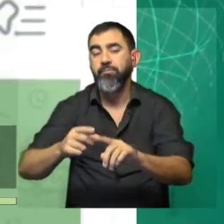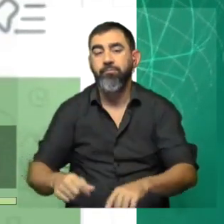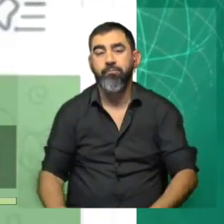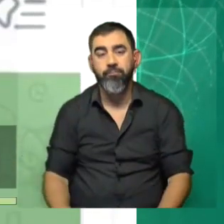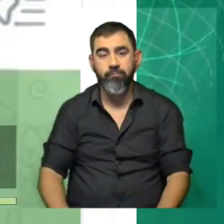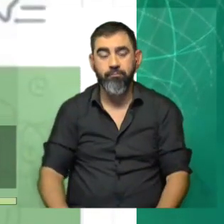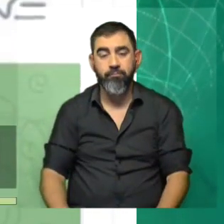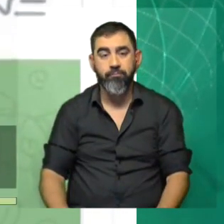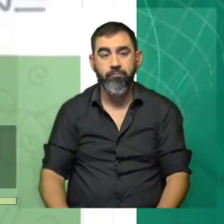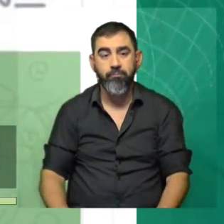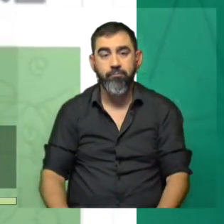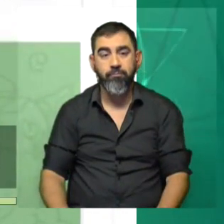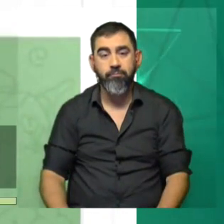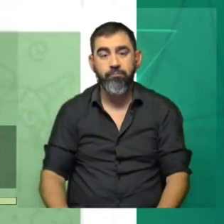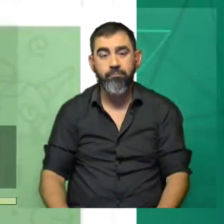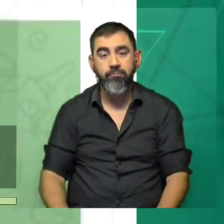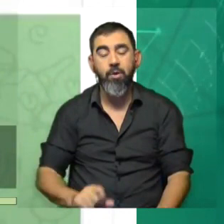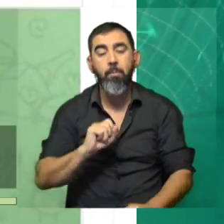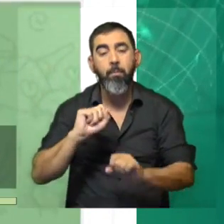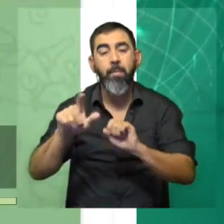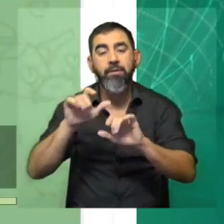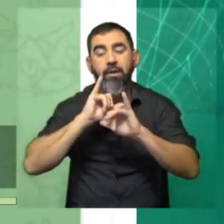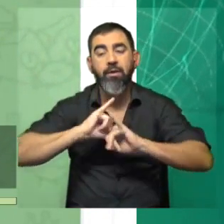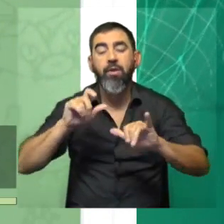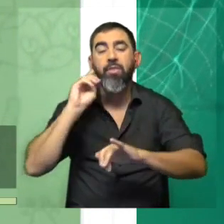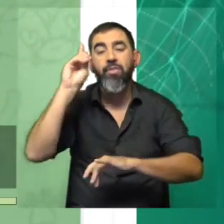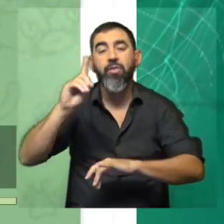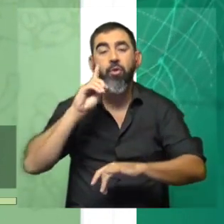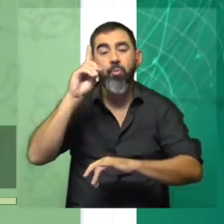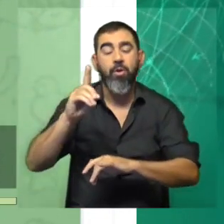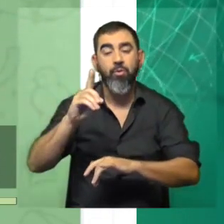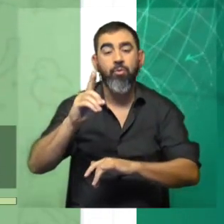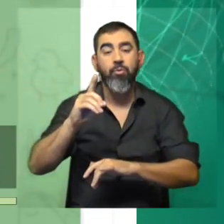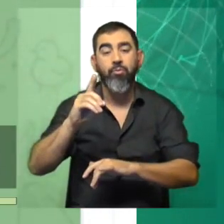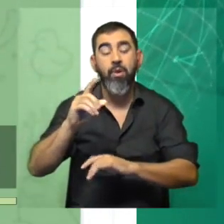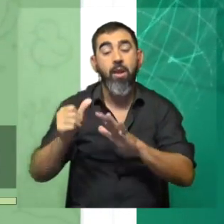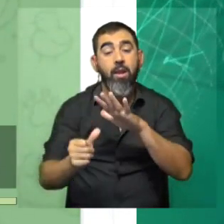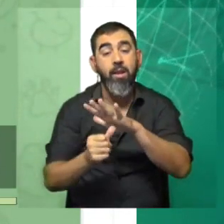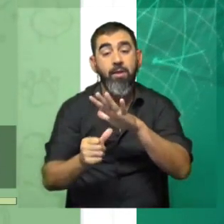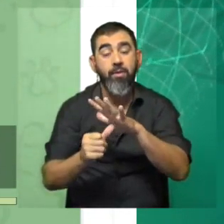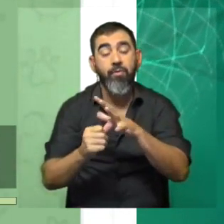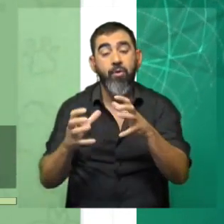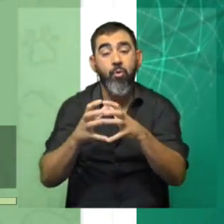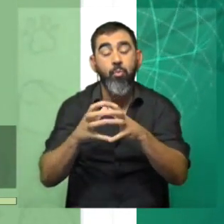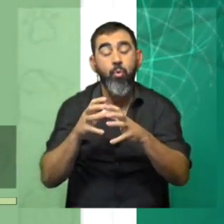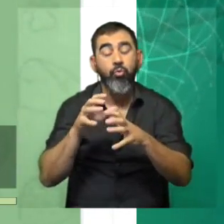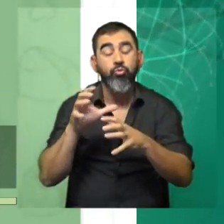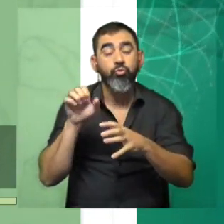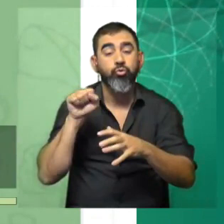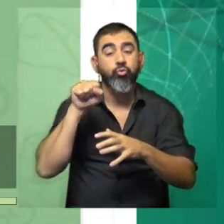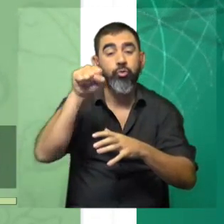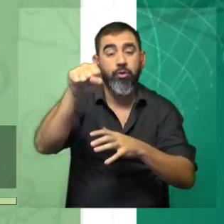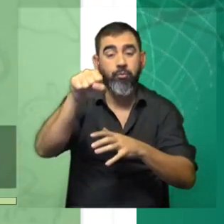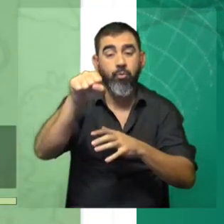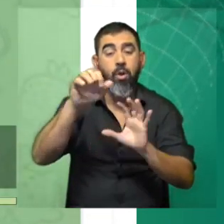exactamente bueno y parte de estos mensajes fueron difundidos por el diputado guillerme boulogs líder del partido socialismo y